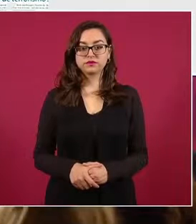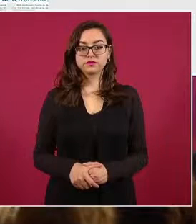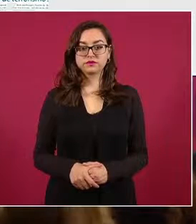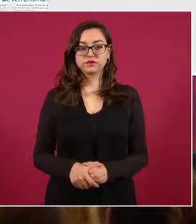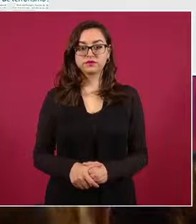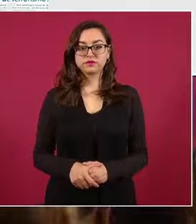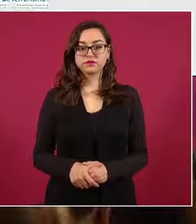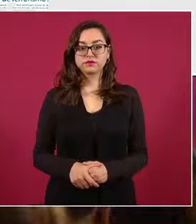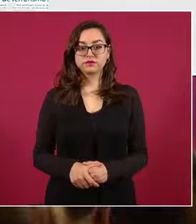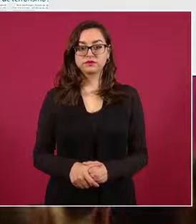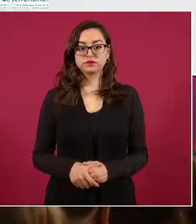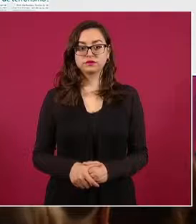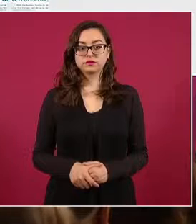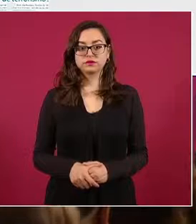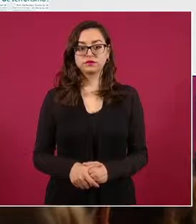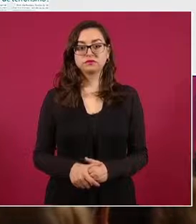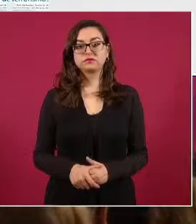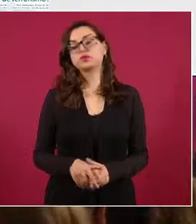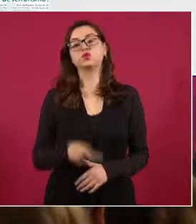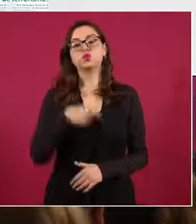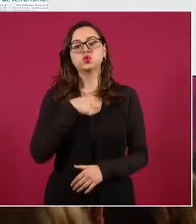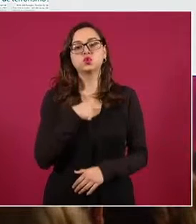Que me desisto de la queja.